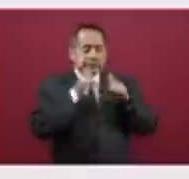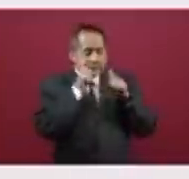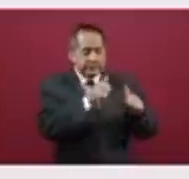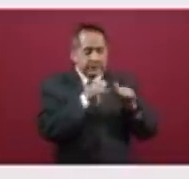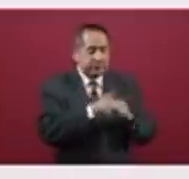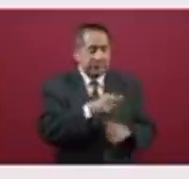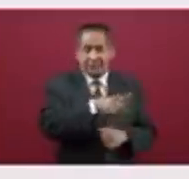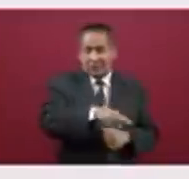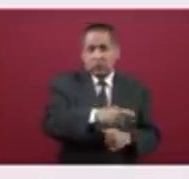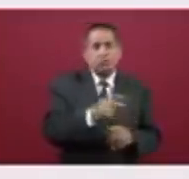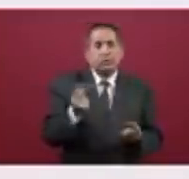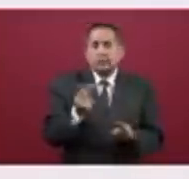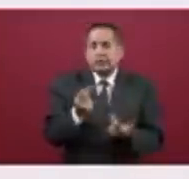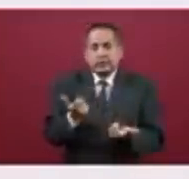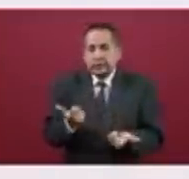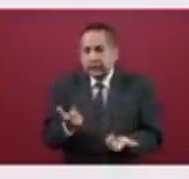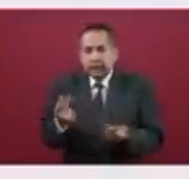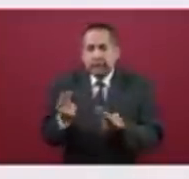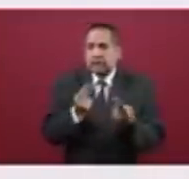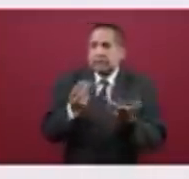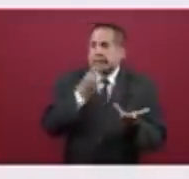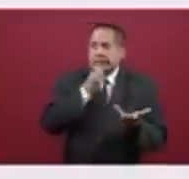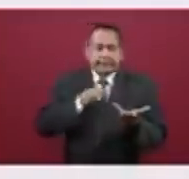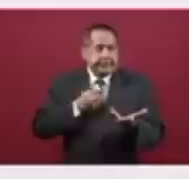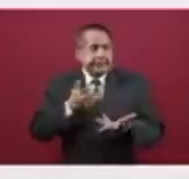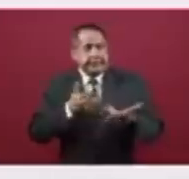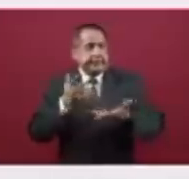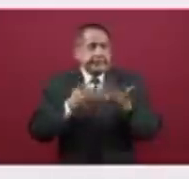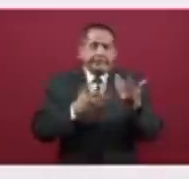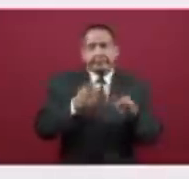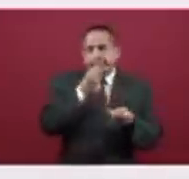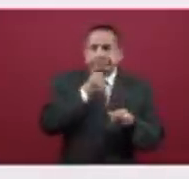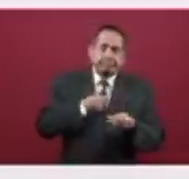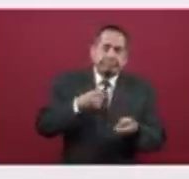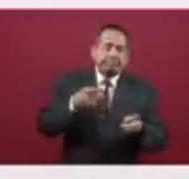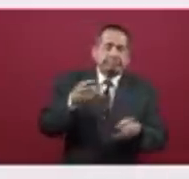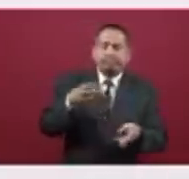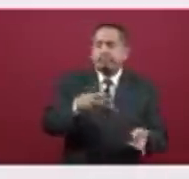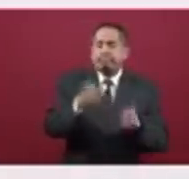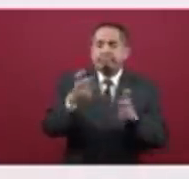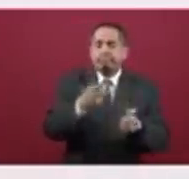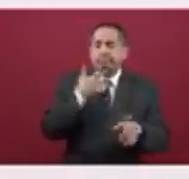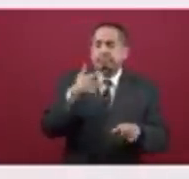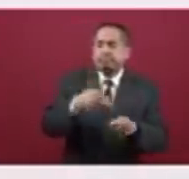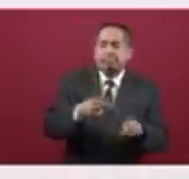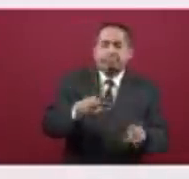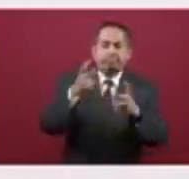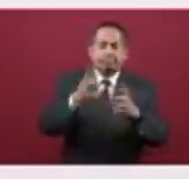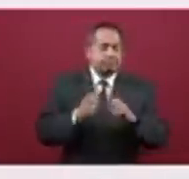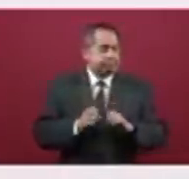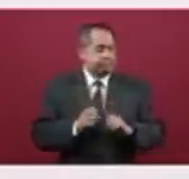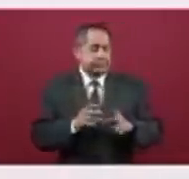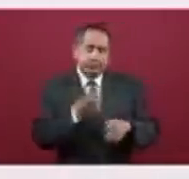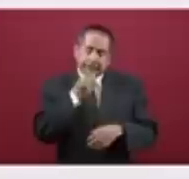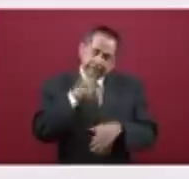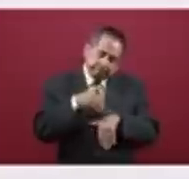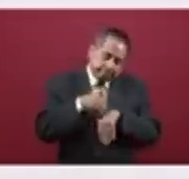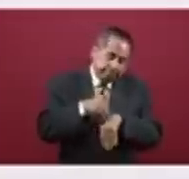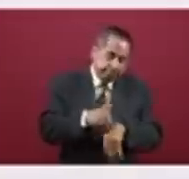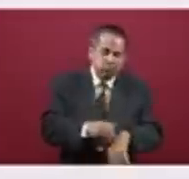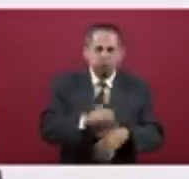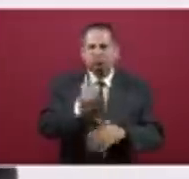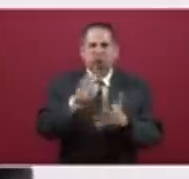necesidad se dedicaba a esas actividades y se dejaba arrastrar por